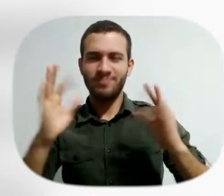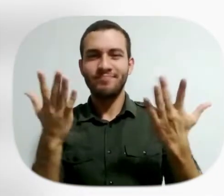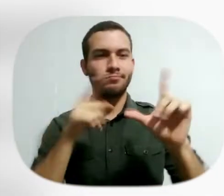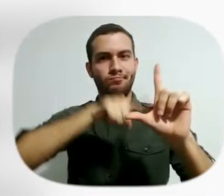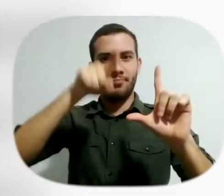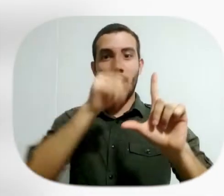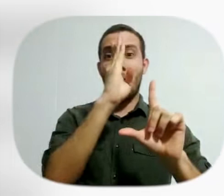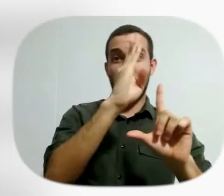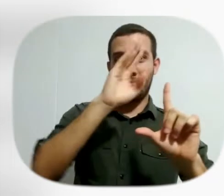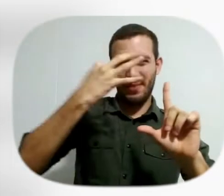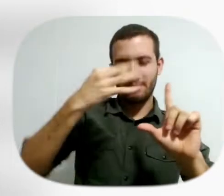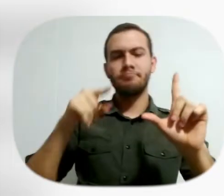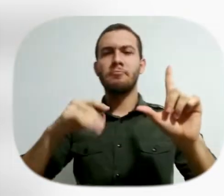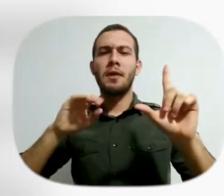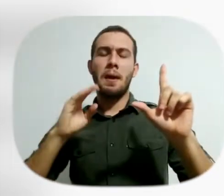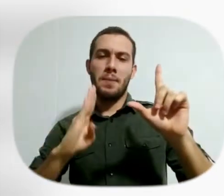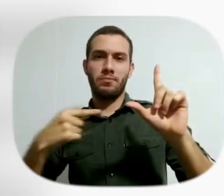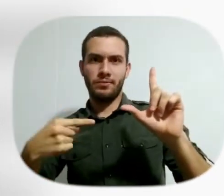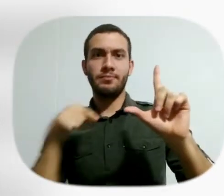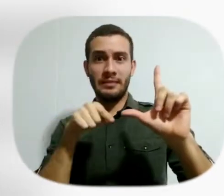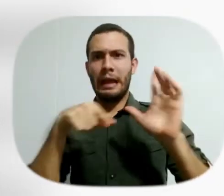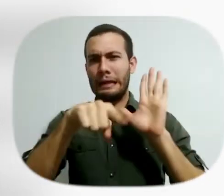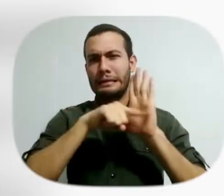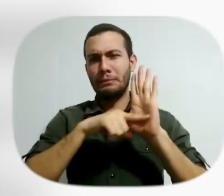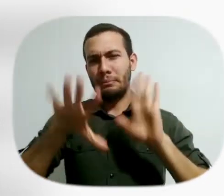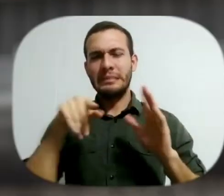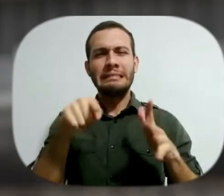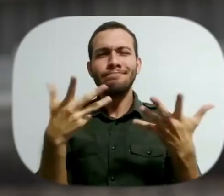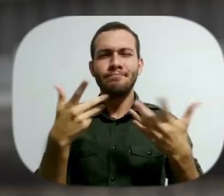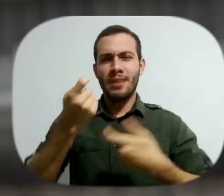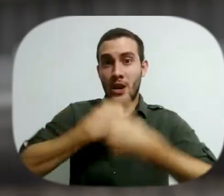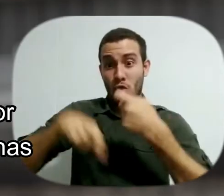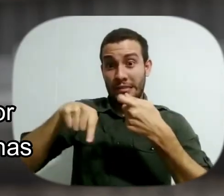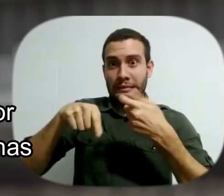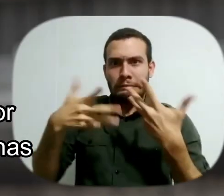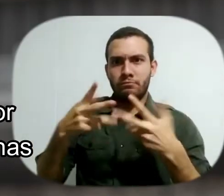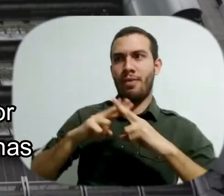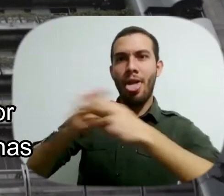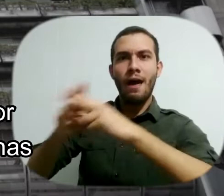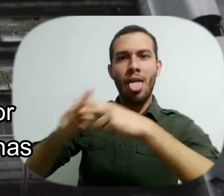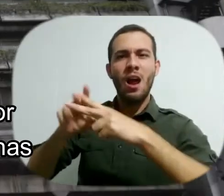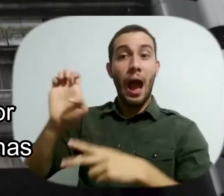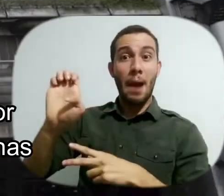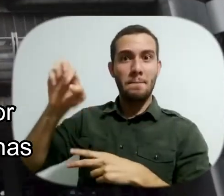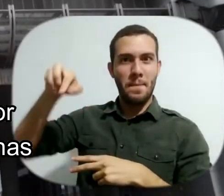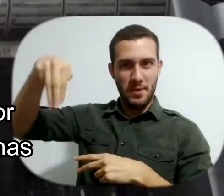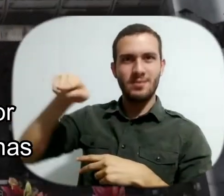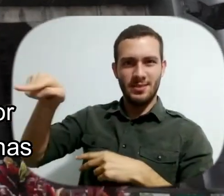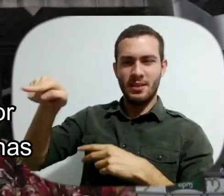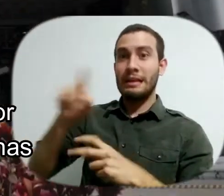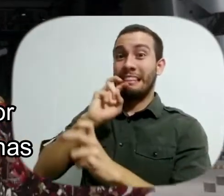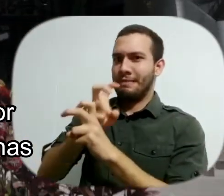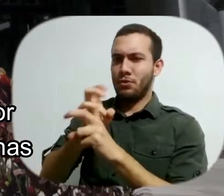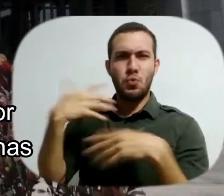los principios del gobierno corporativo. Lo cual quiere decir que EPM tiene menos reputación en el mercado y que le va a ser más difícil,